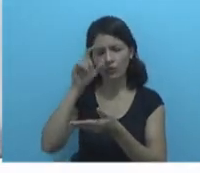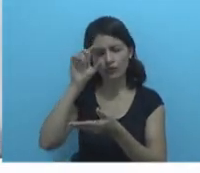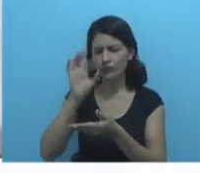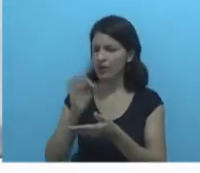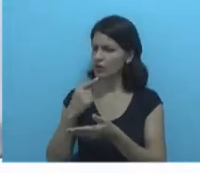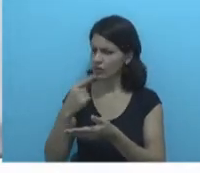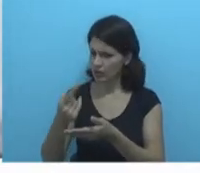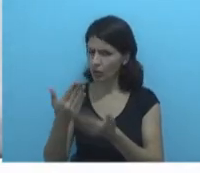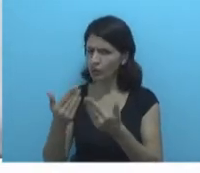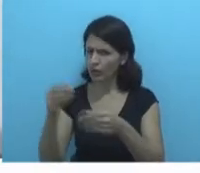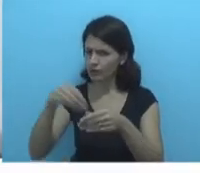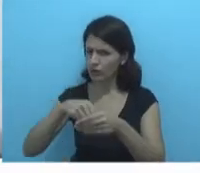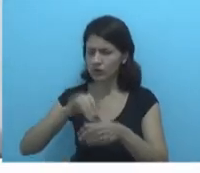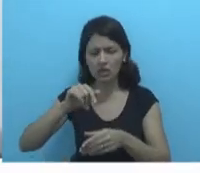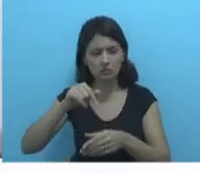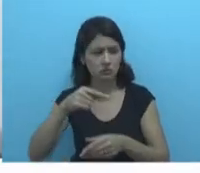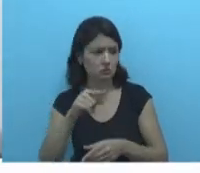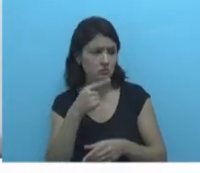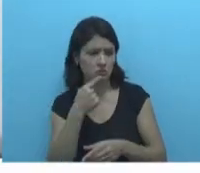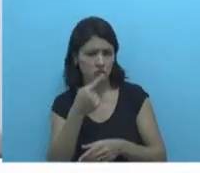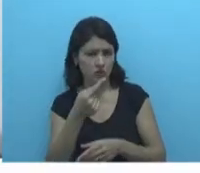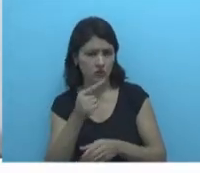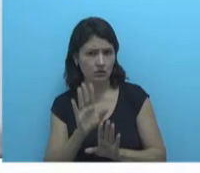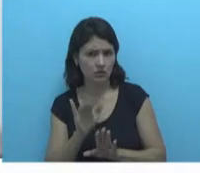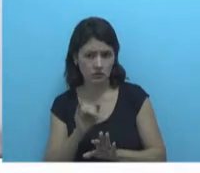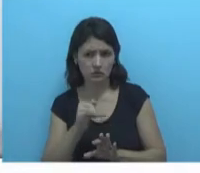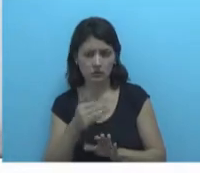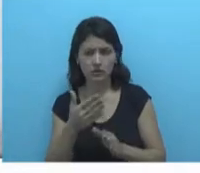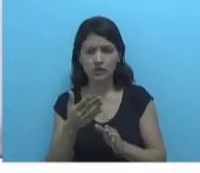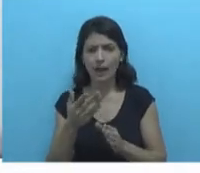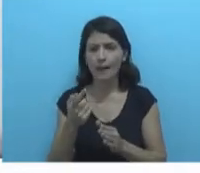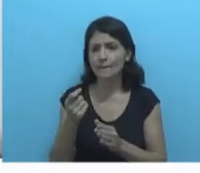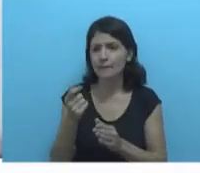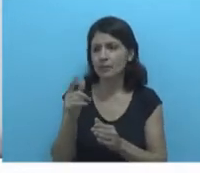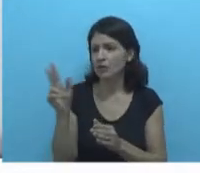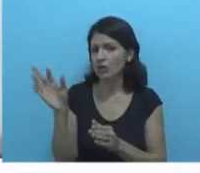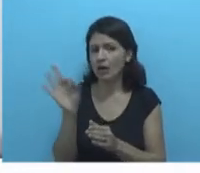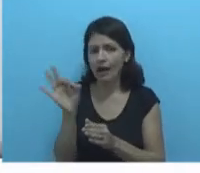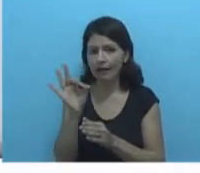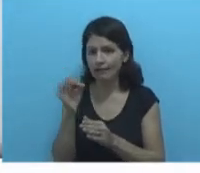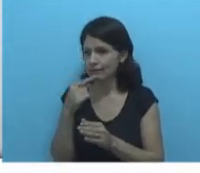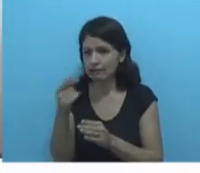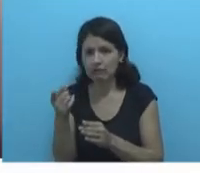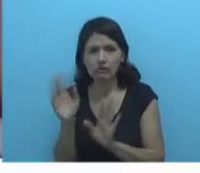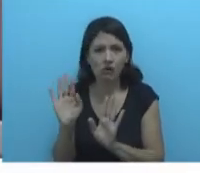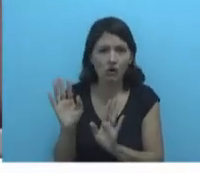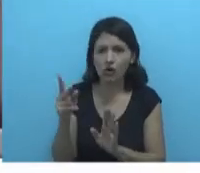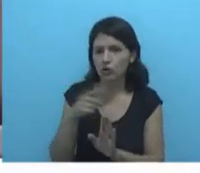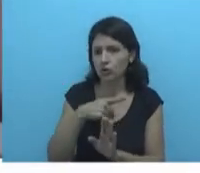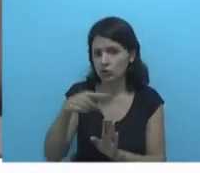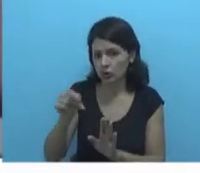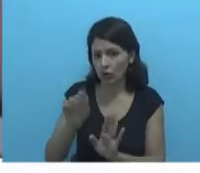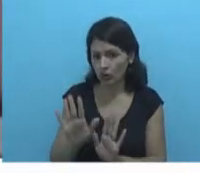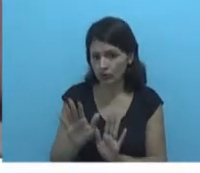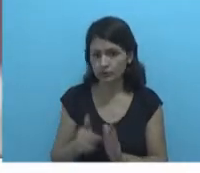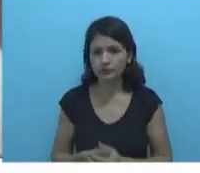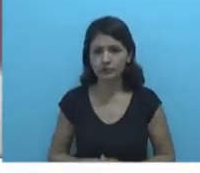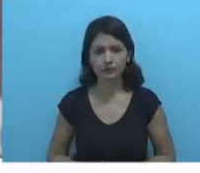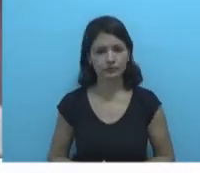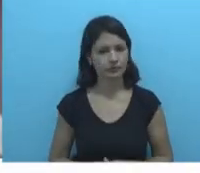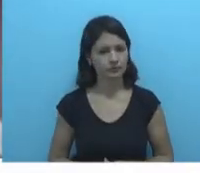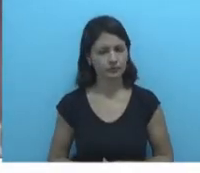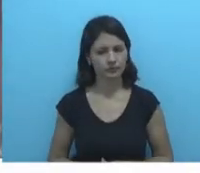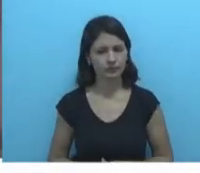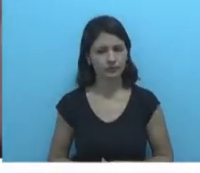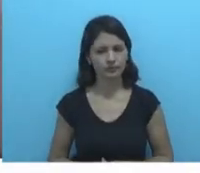inconvenientes, que nos los plantee, y no se lo plantearon. Eso fue lo que ocurrió, señor presidente. No es que el tema no se lo planteó Rubio. Yo tengo